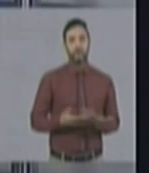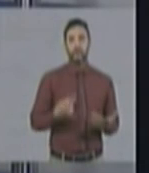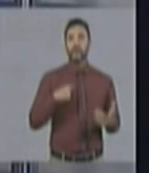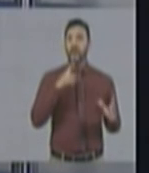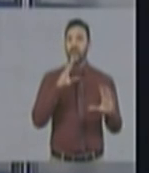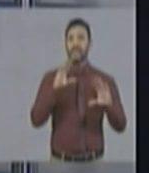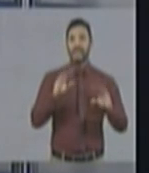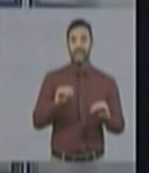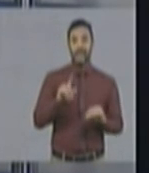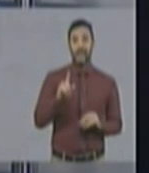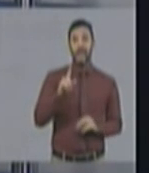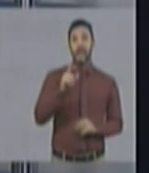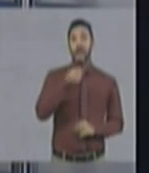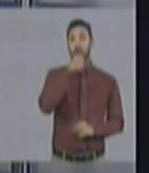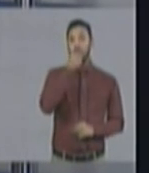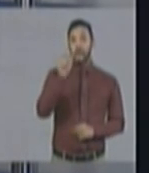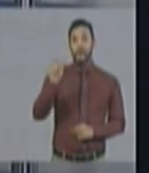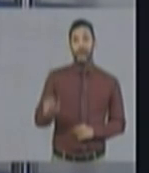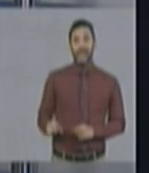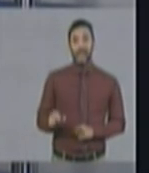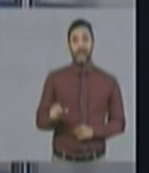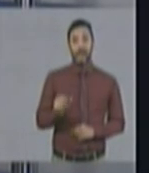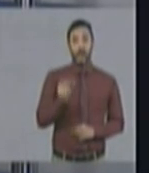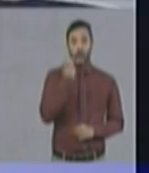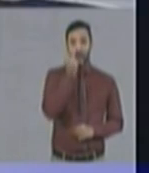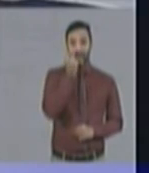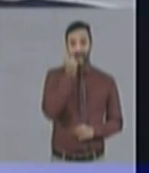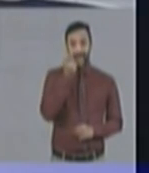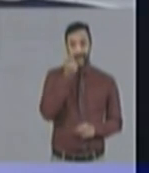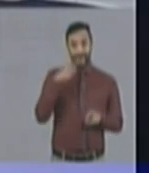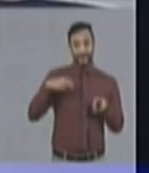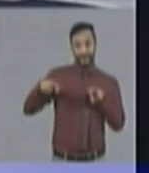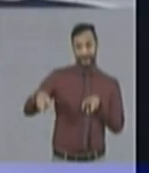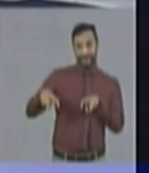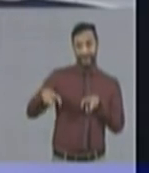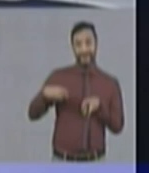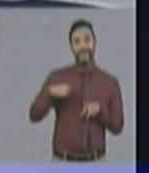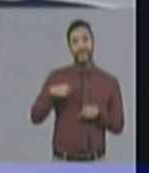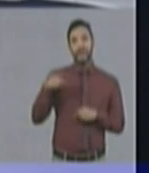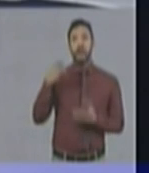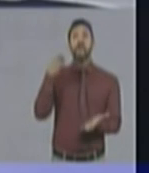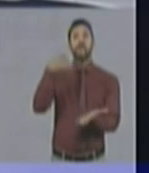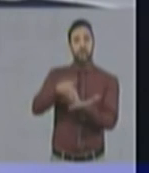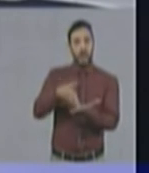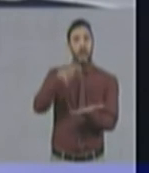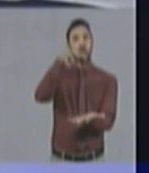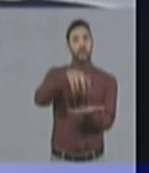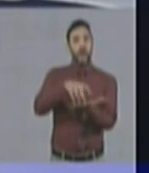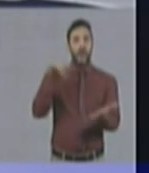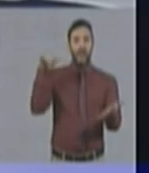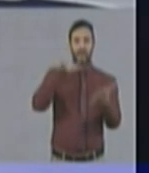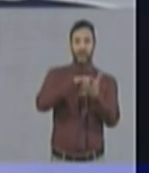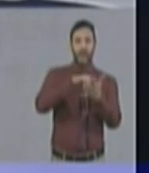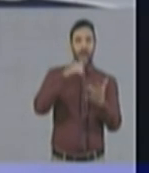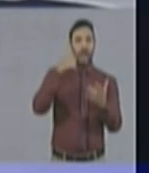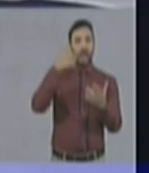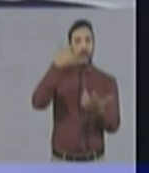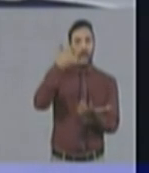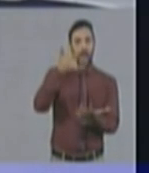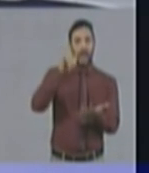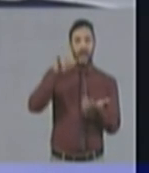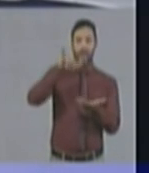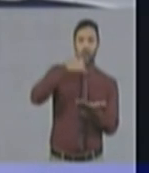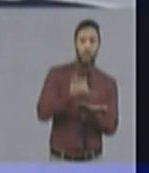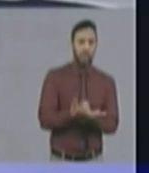El periodista Bernardo Espinosa ha estado en el lugar de los hechos, ha traído las primeras imágenes y ahora se encuentra con nosotros. Bernardo, hemos tenido ambos